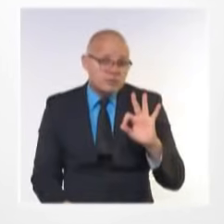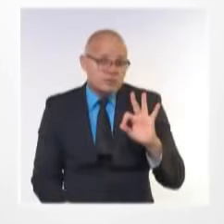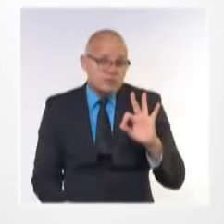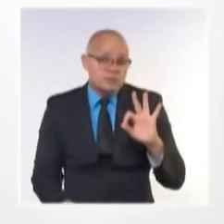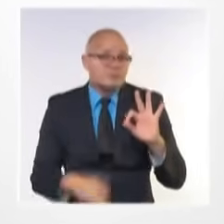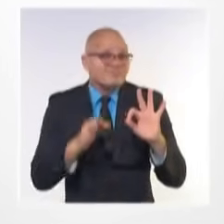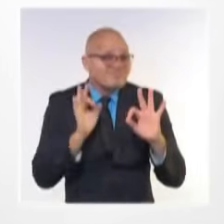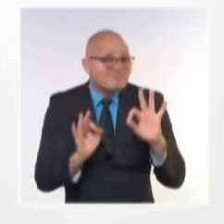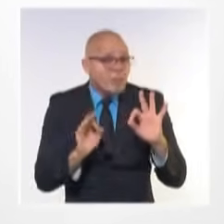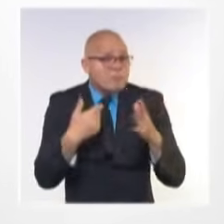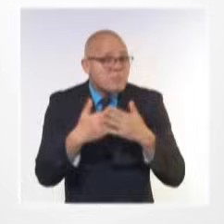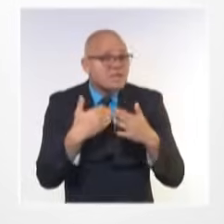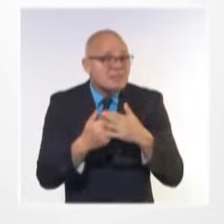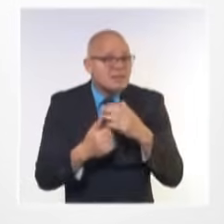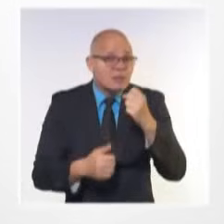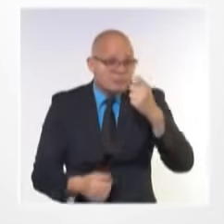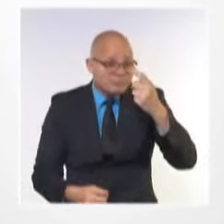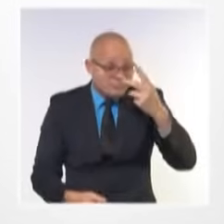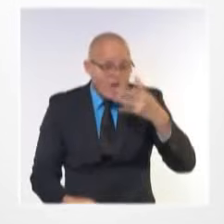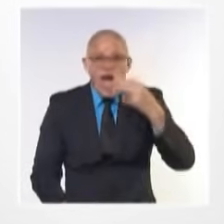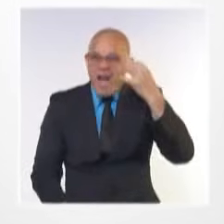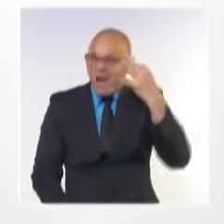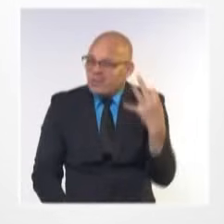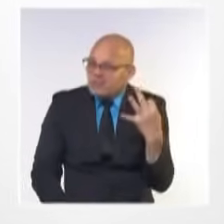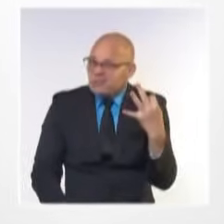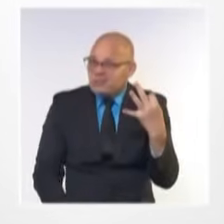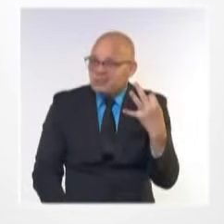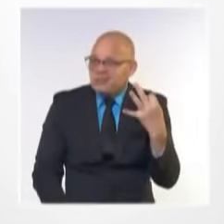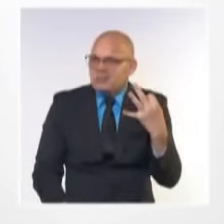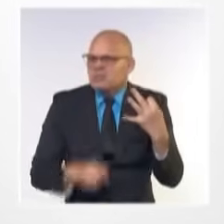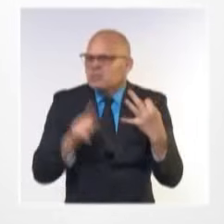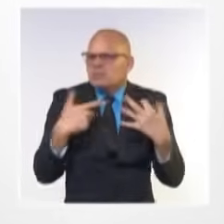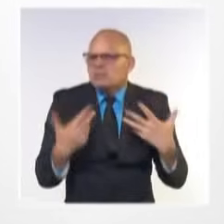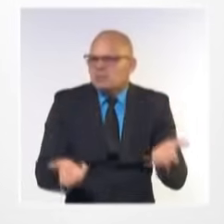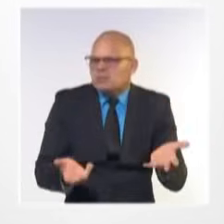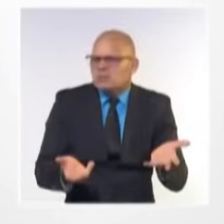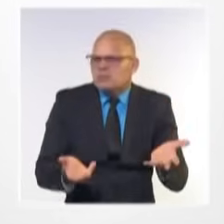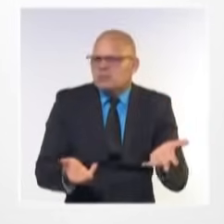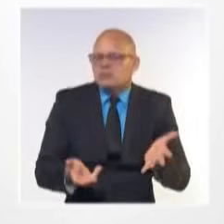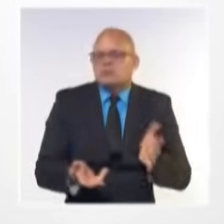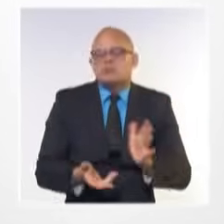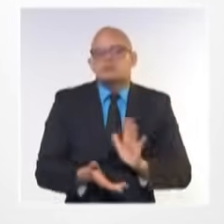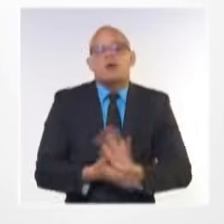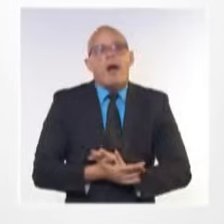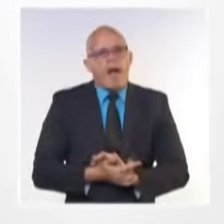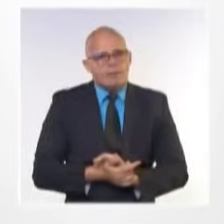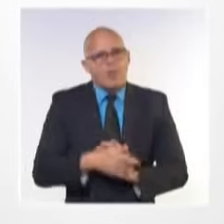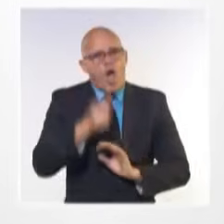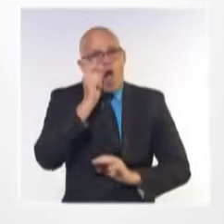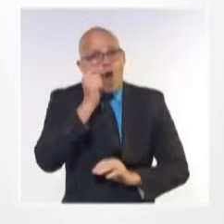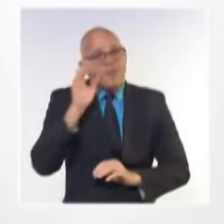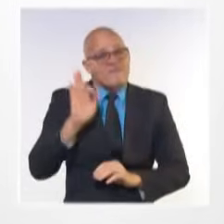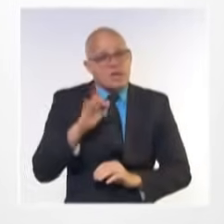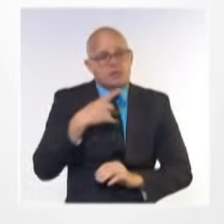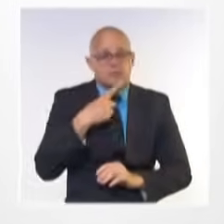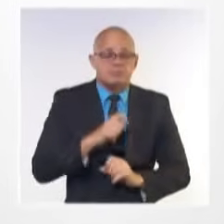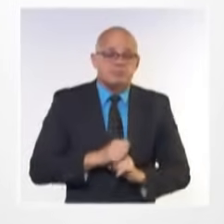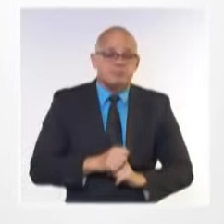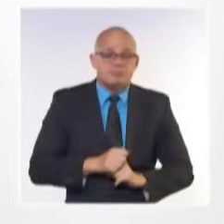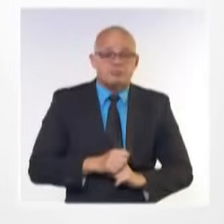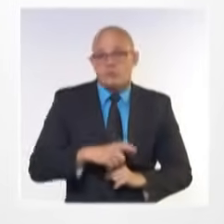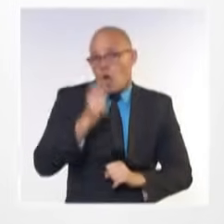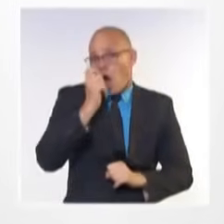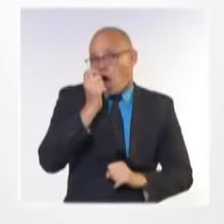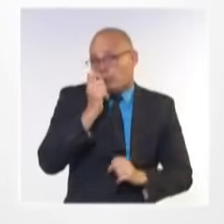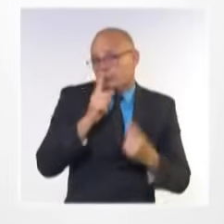total, un número considerable de Aquí, empresas. una persona, es decir, un trabajador por cuenta propia, que